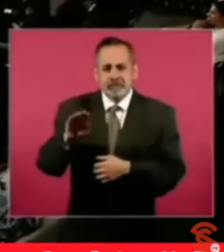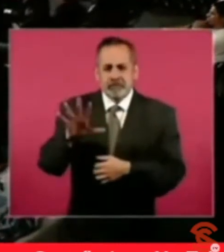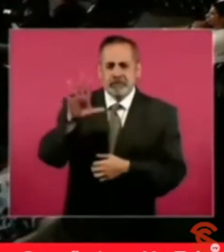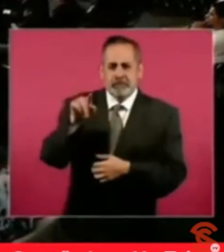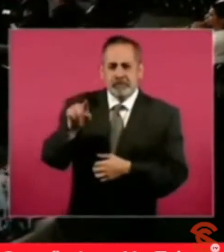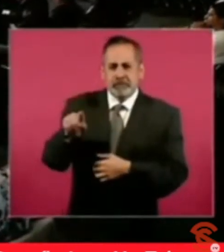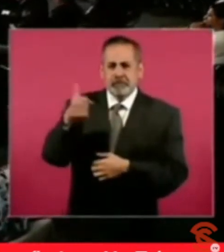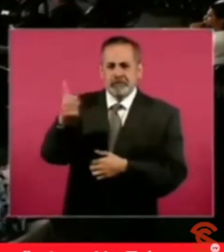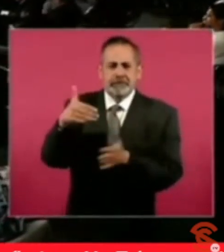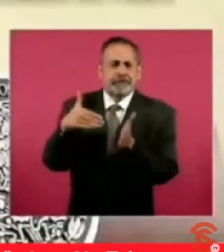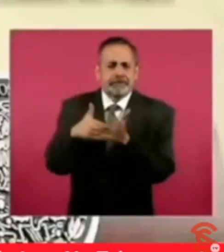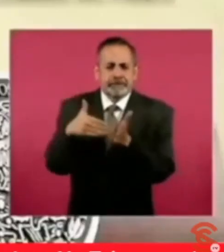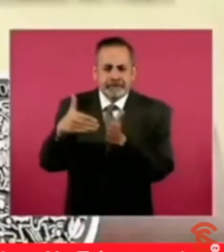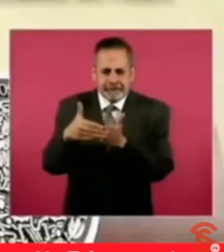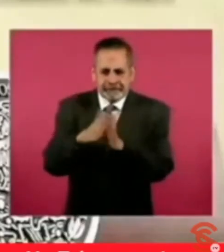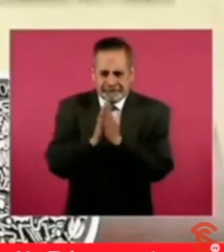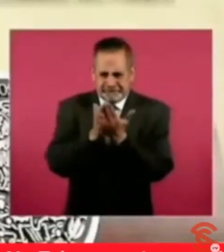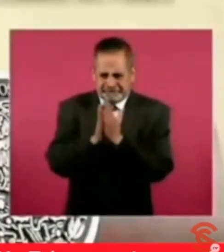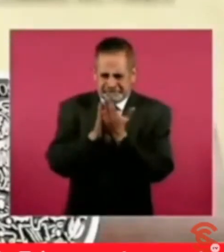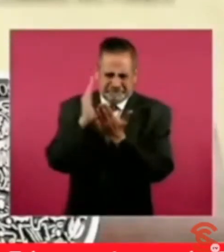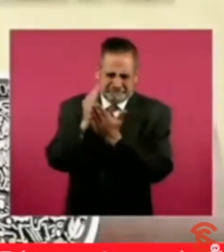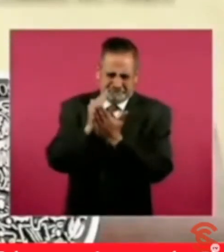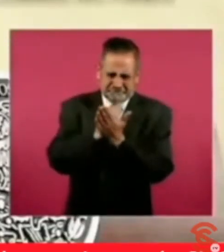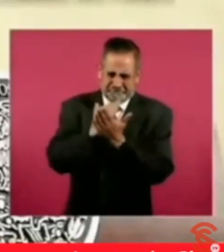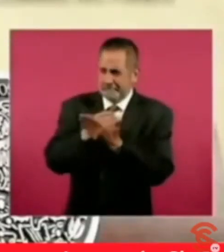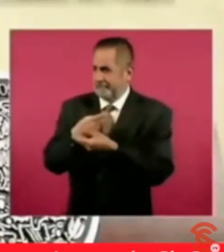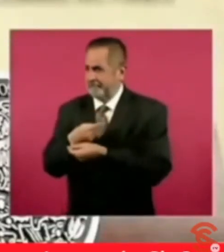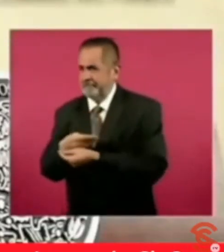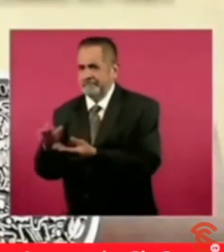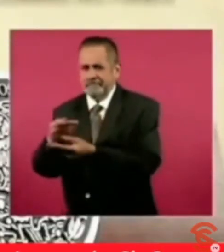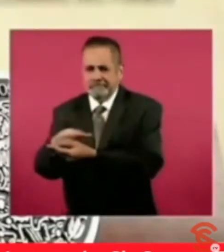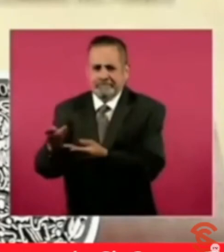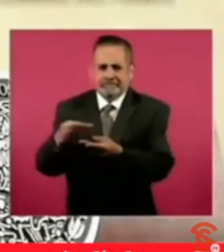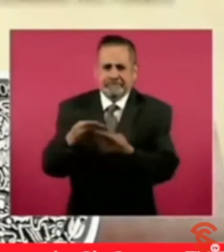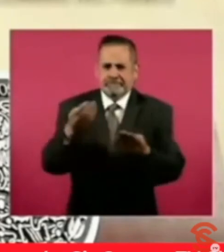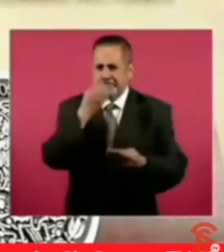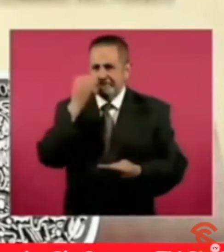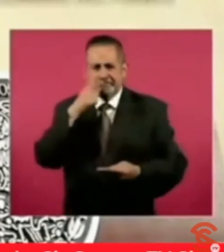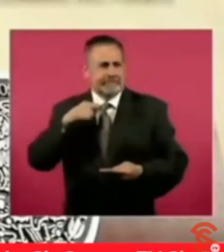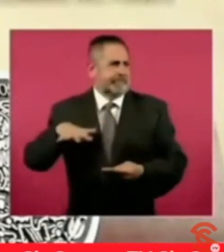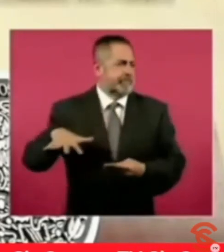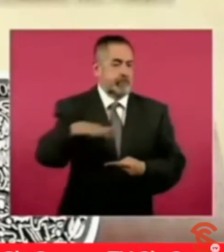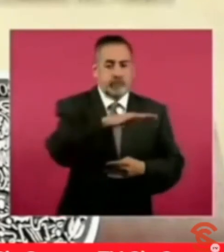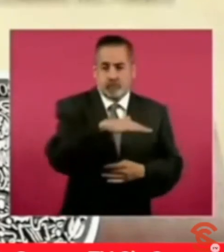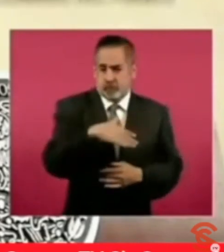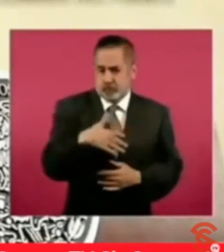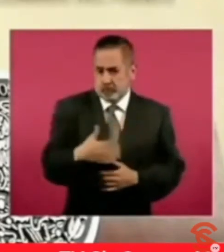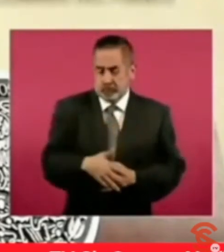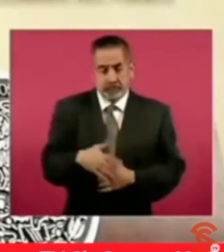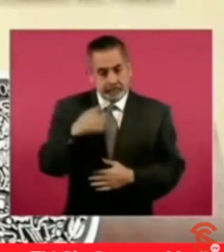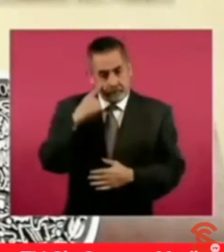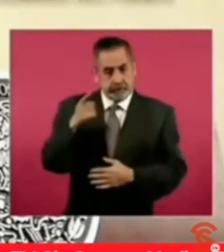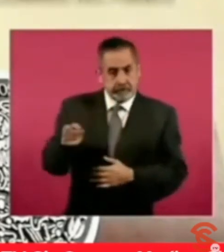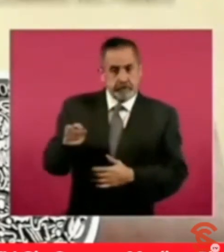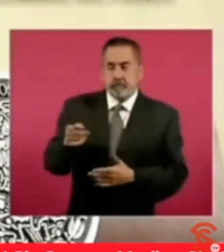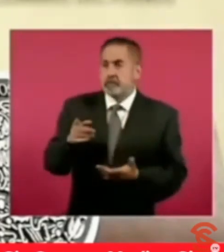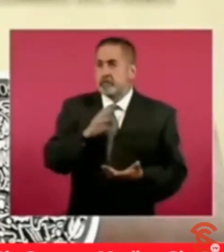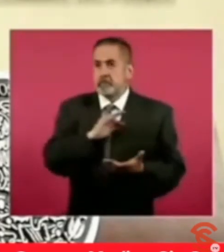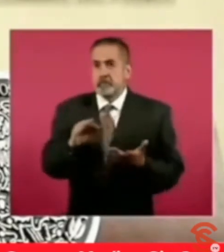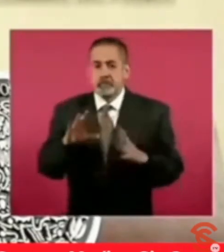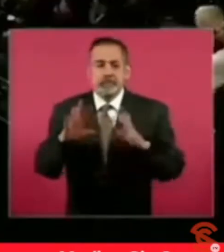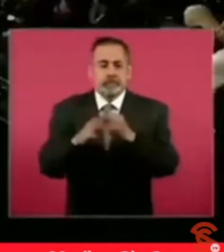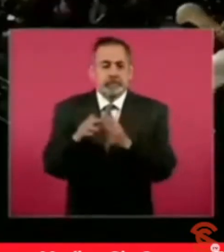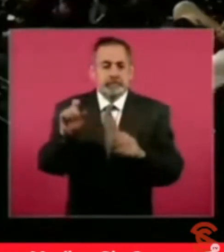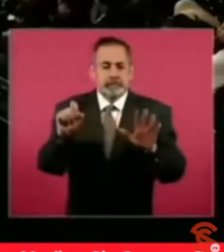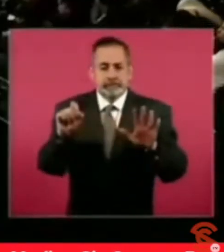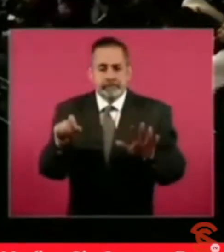95.6 millones de libros en las escuelas. Y ustedes vieron, hay más